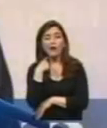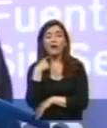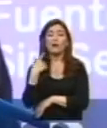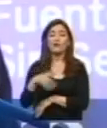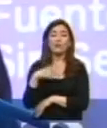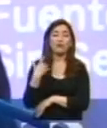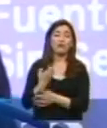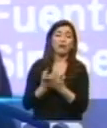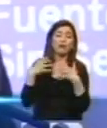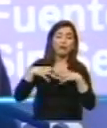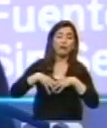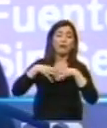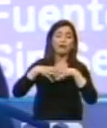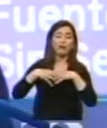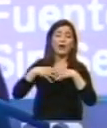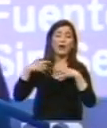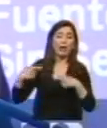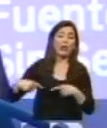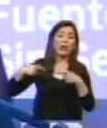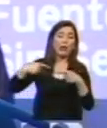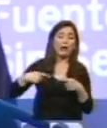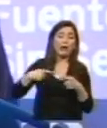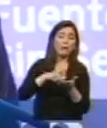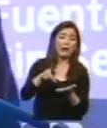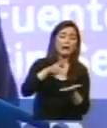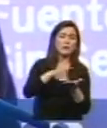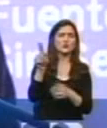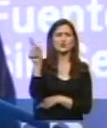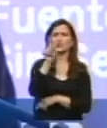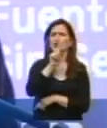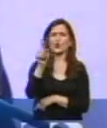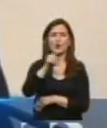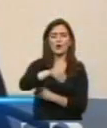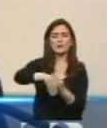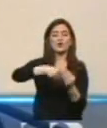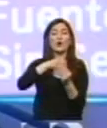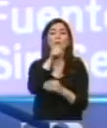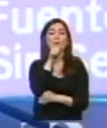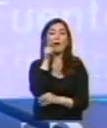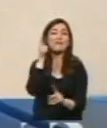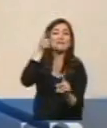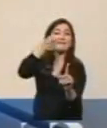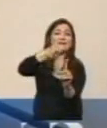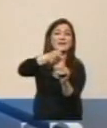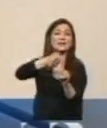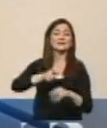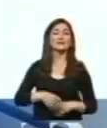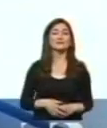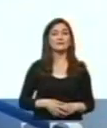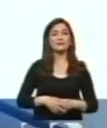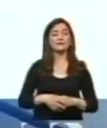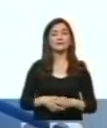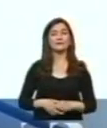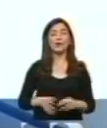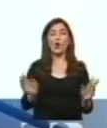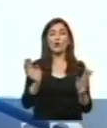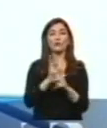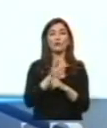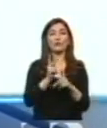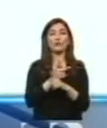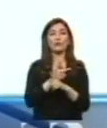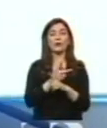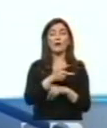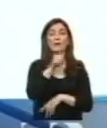futuras generaciones, no hay garantías soberanas, es inversión privada directa del sector productivo, el